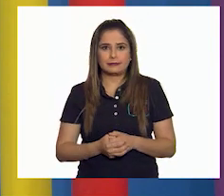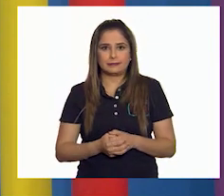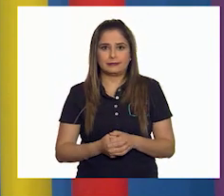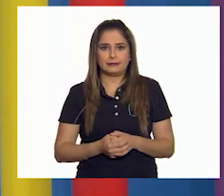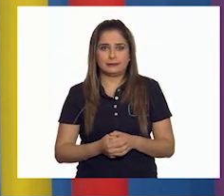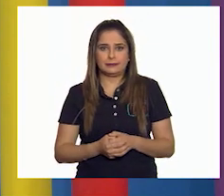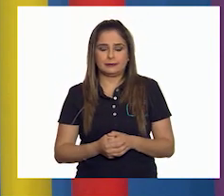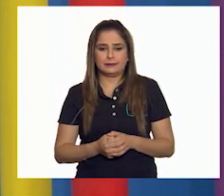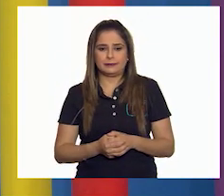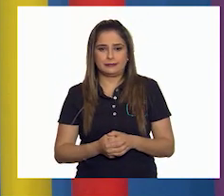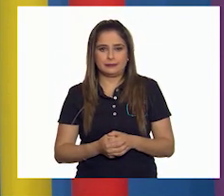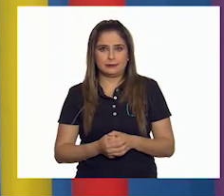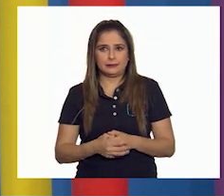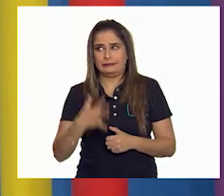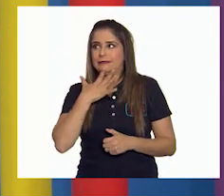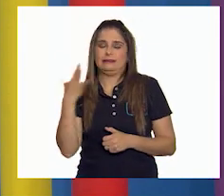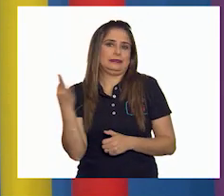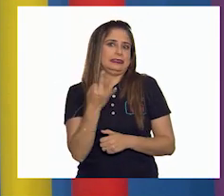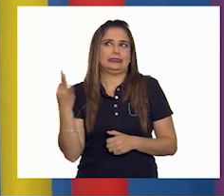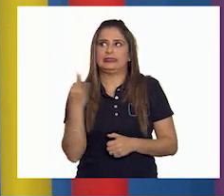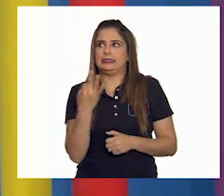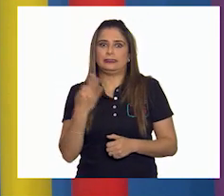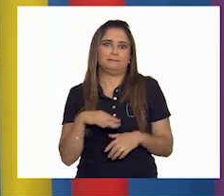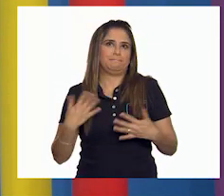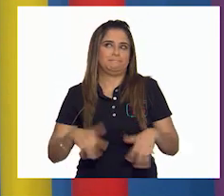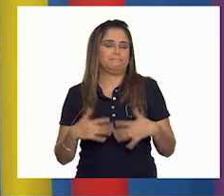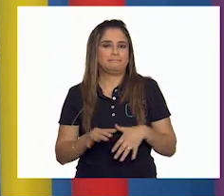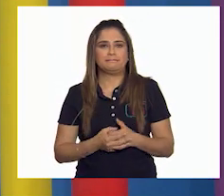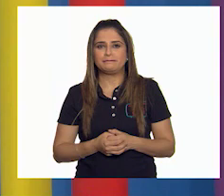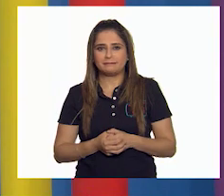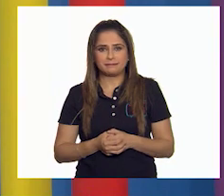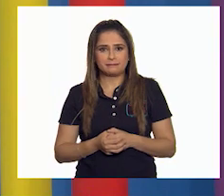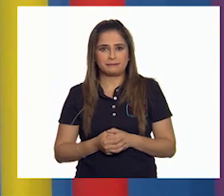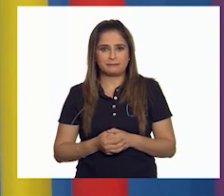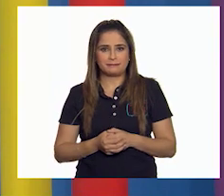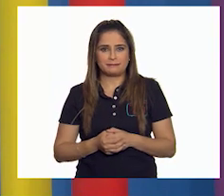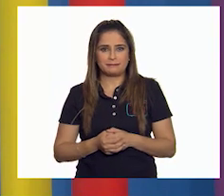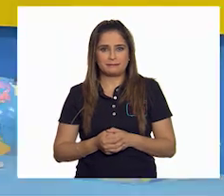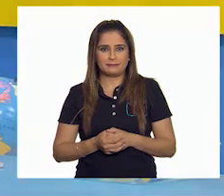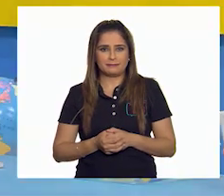¿no? Ay, qué rico. Qué rico, qué rico.